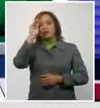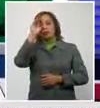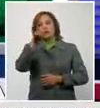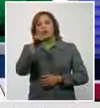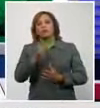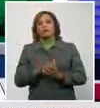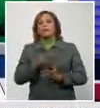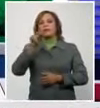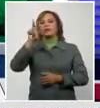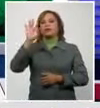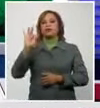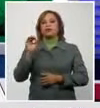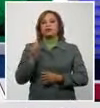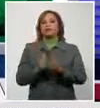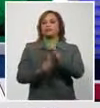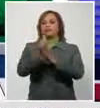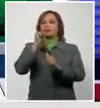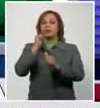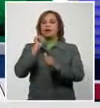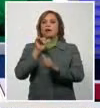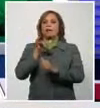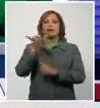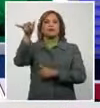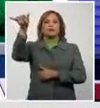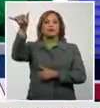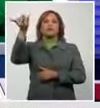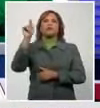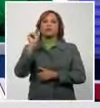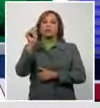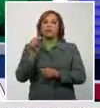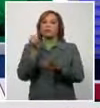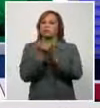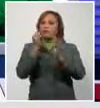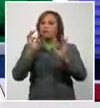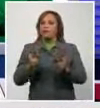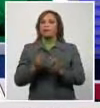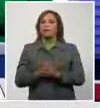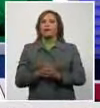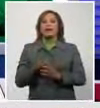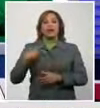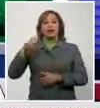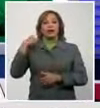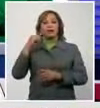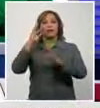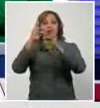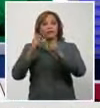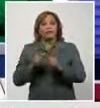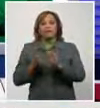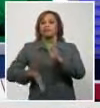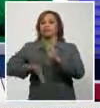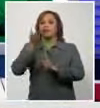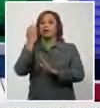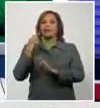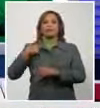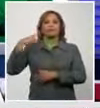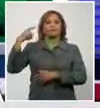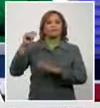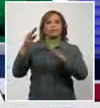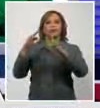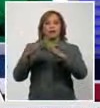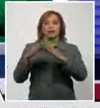28 retornados a sus países que han sido confirmados, y ayer una cifra de alta que